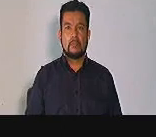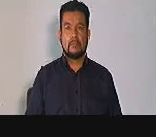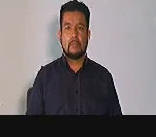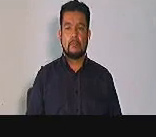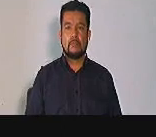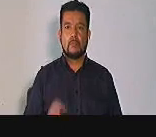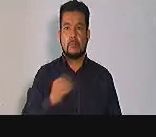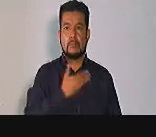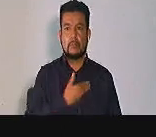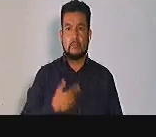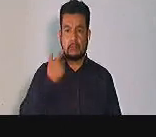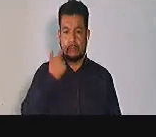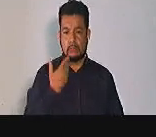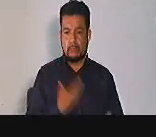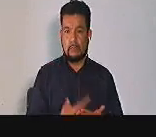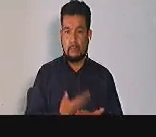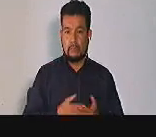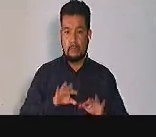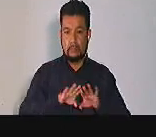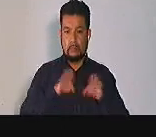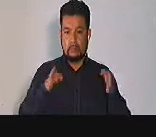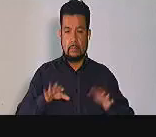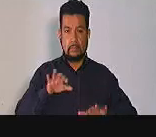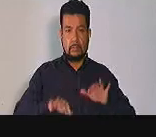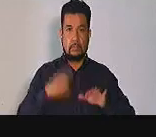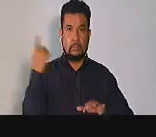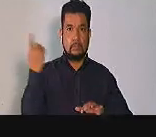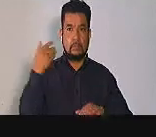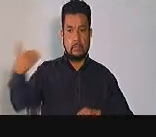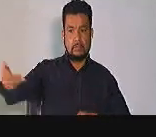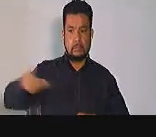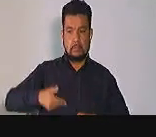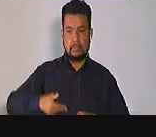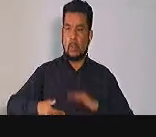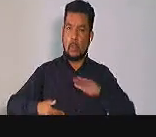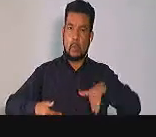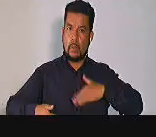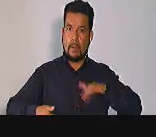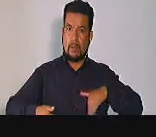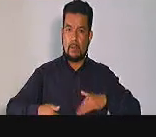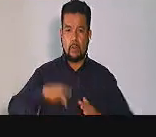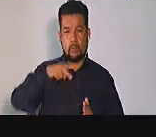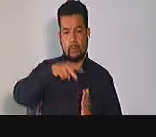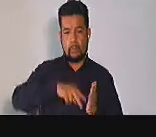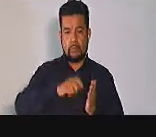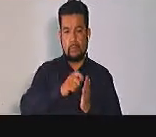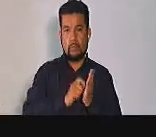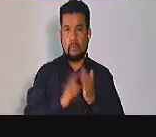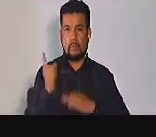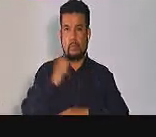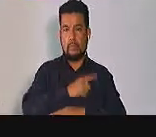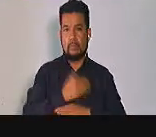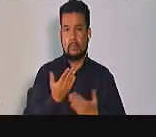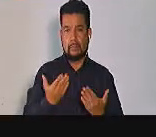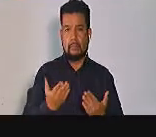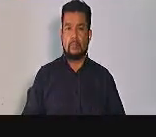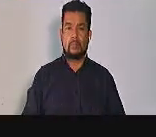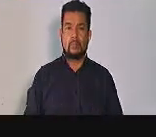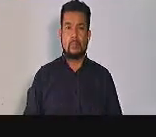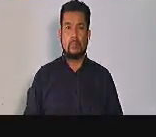Señor presidente, verificando la mesa de la Secretaría General, no existen proposiciones radicadas para ser leídas en este punto del orden del día.